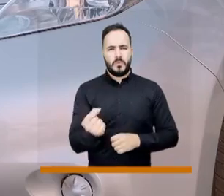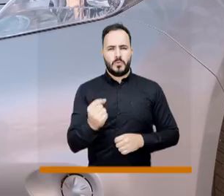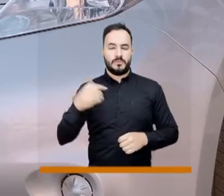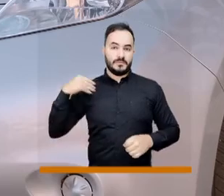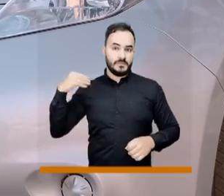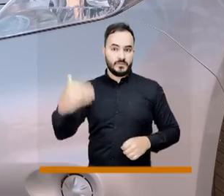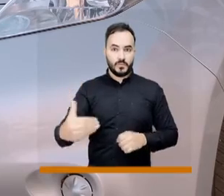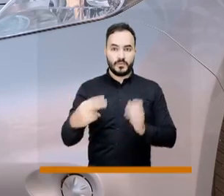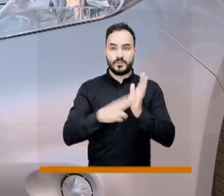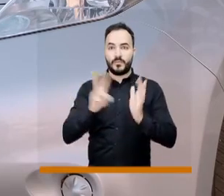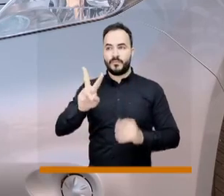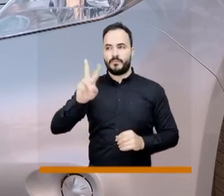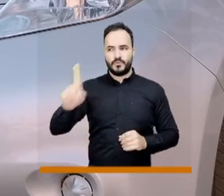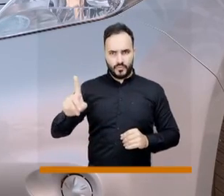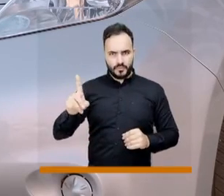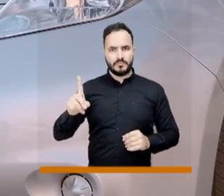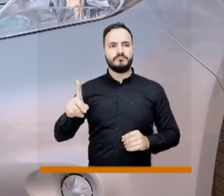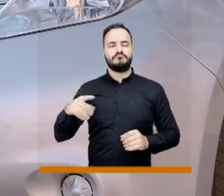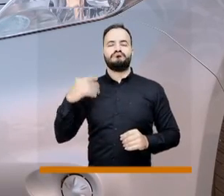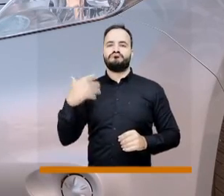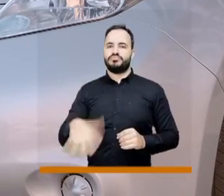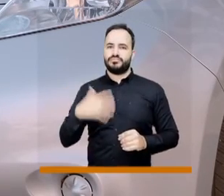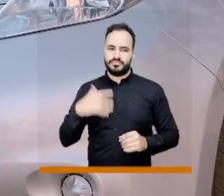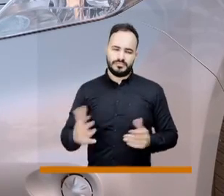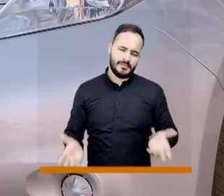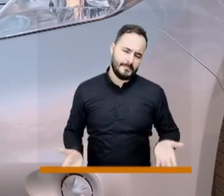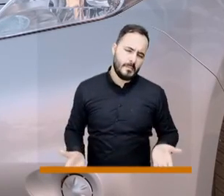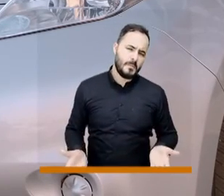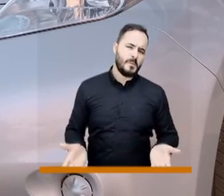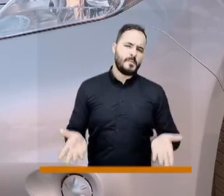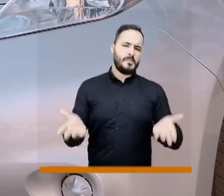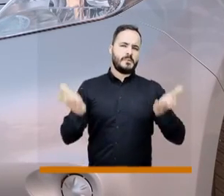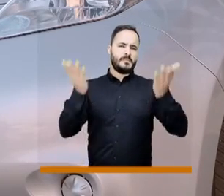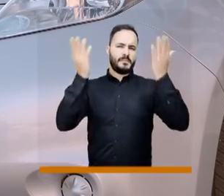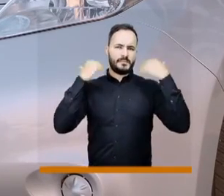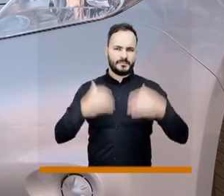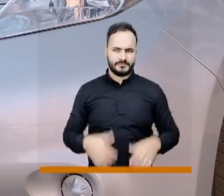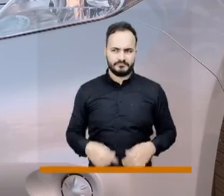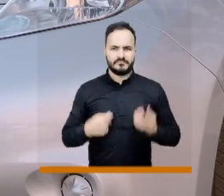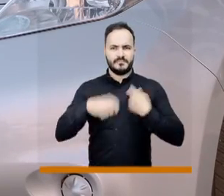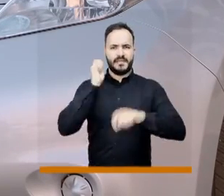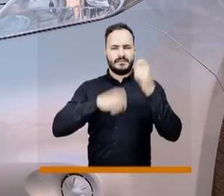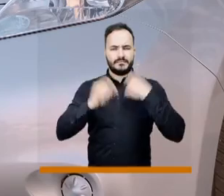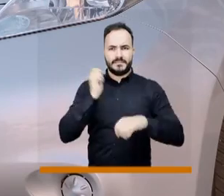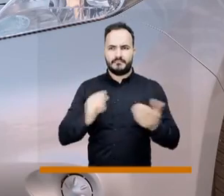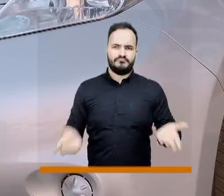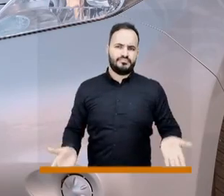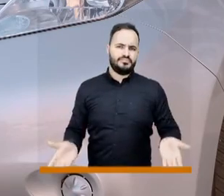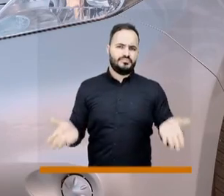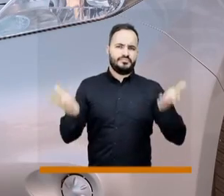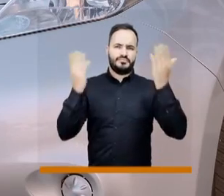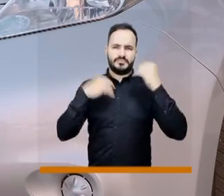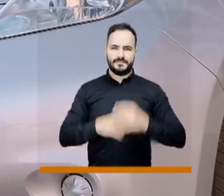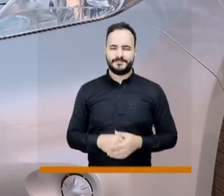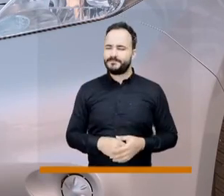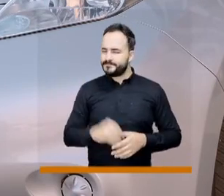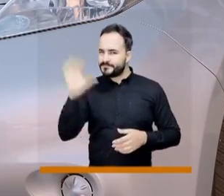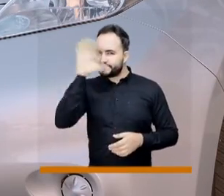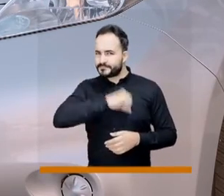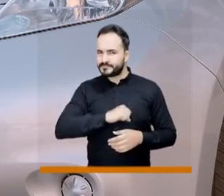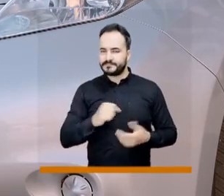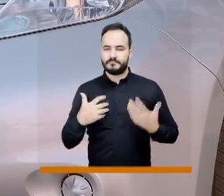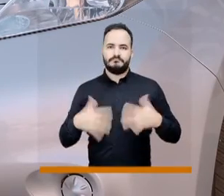Ya en el año 2021 esa cifra se ha multiplicado de manera exponencial, lo que indica que